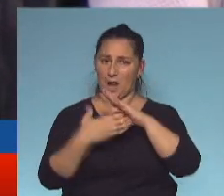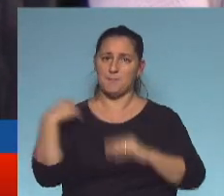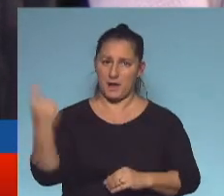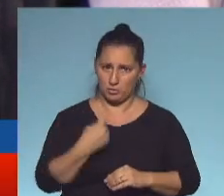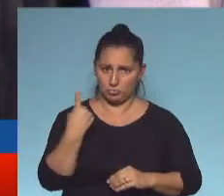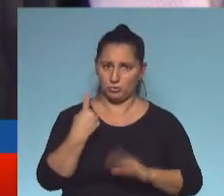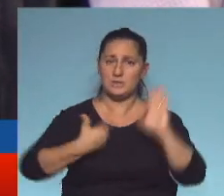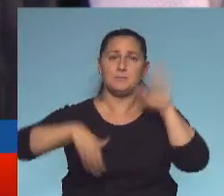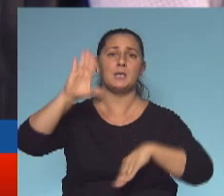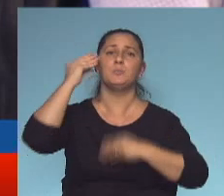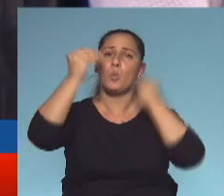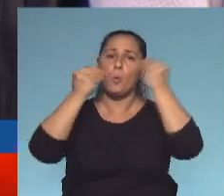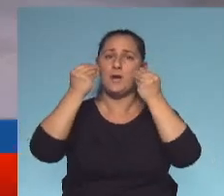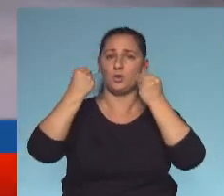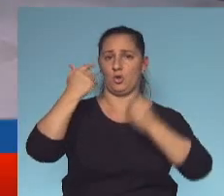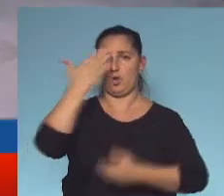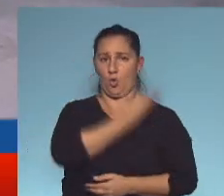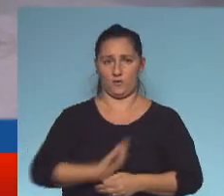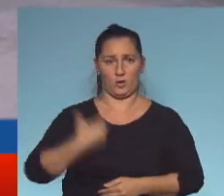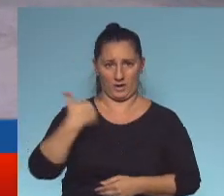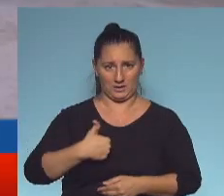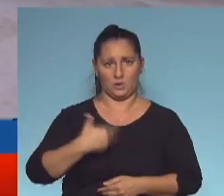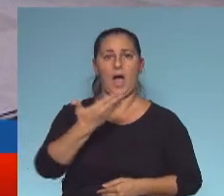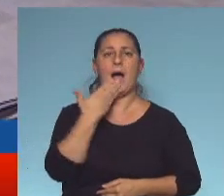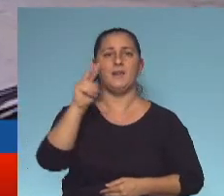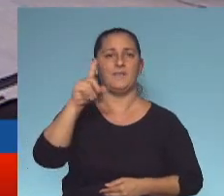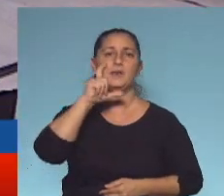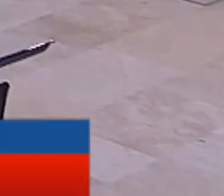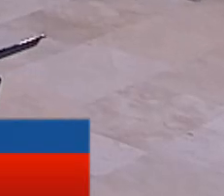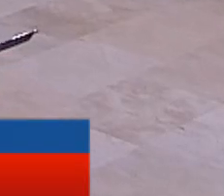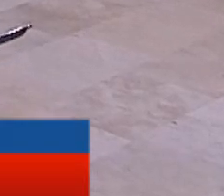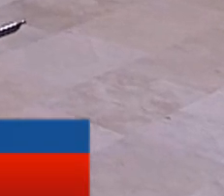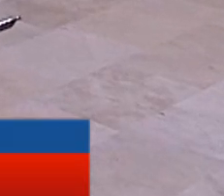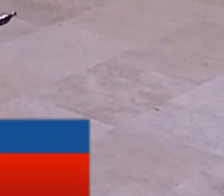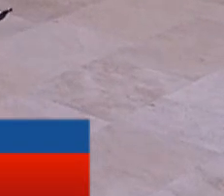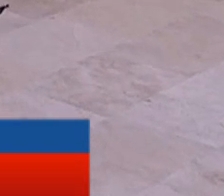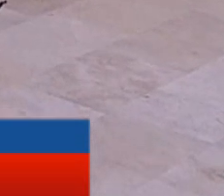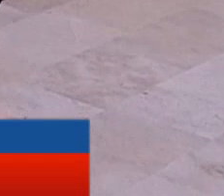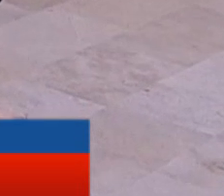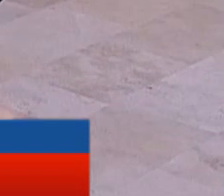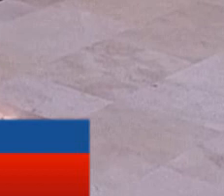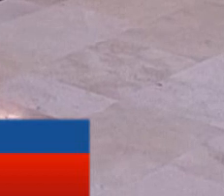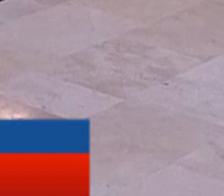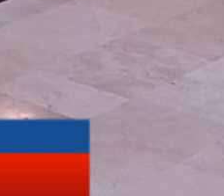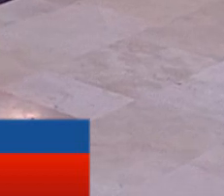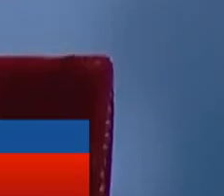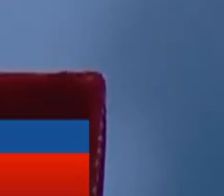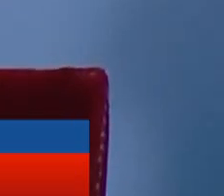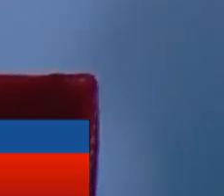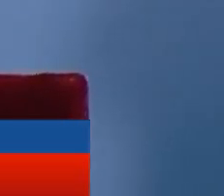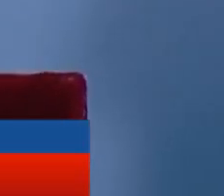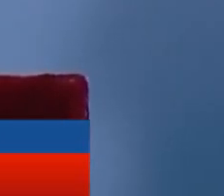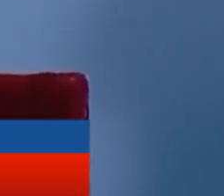la gran preocupación del gobierno argentino. Le paso la palabra a Victoria Tolosa Paz. Muy buenas tardes, muchas gracias, querido Daniel. Muy